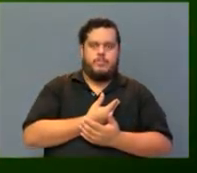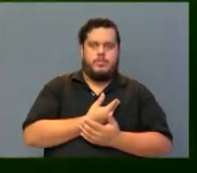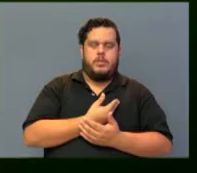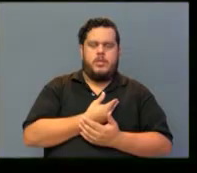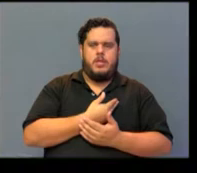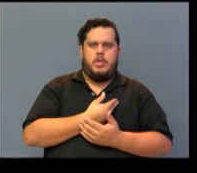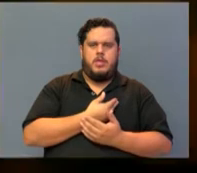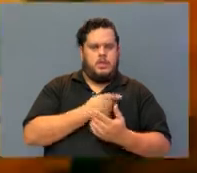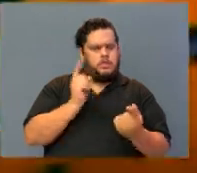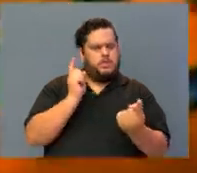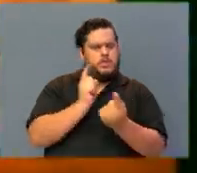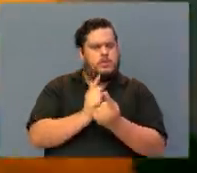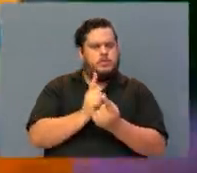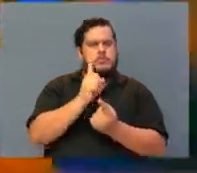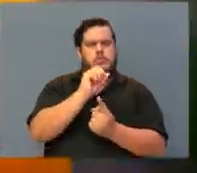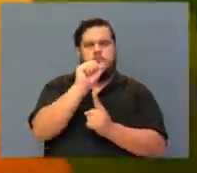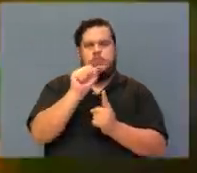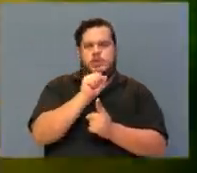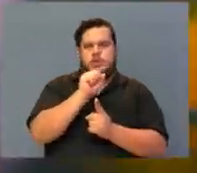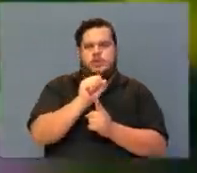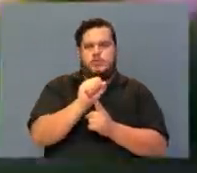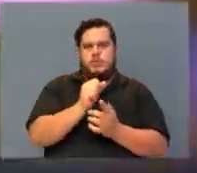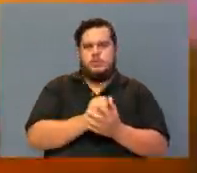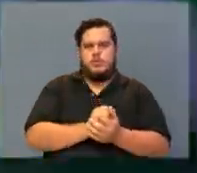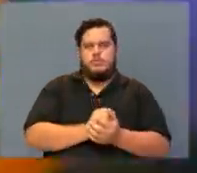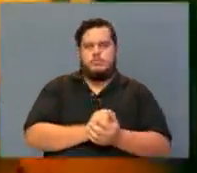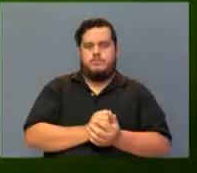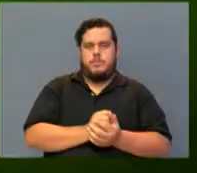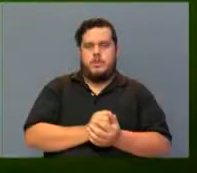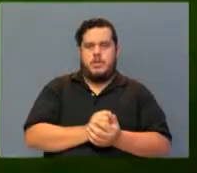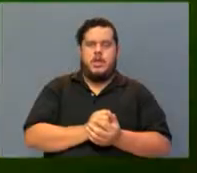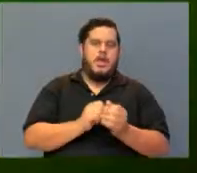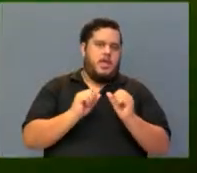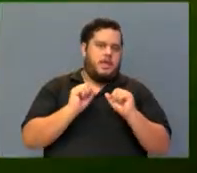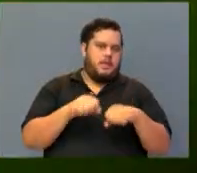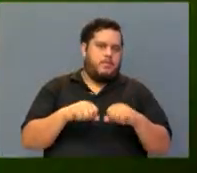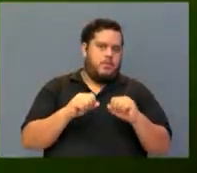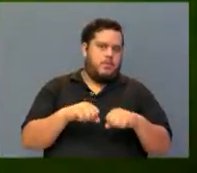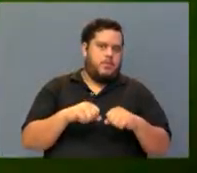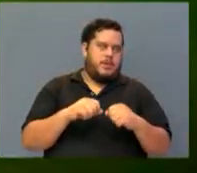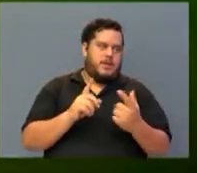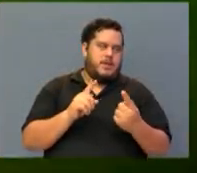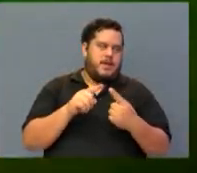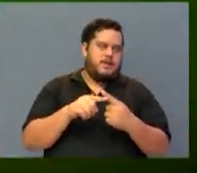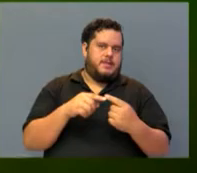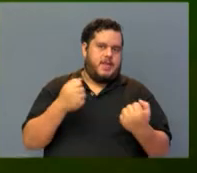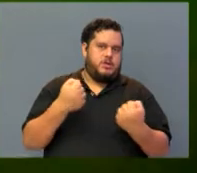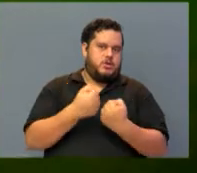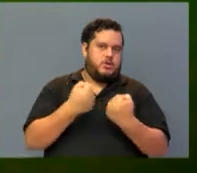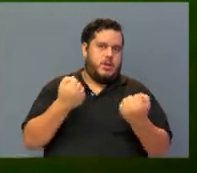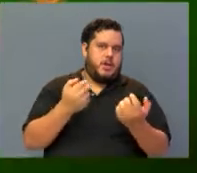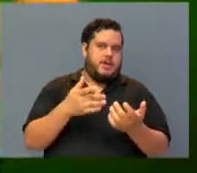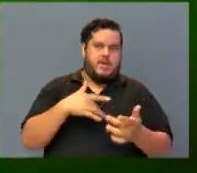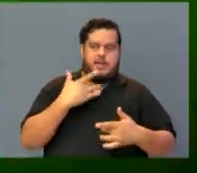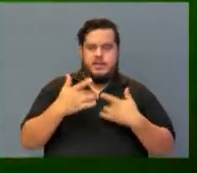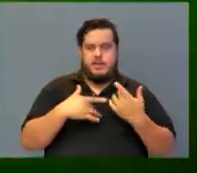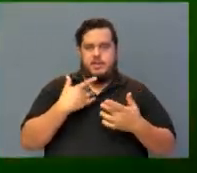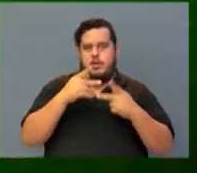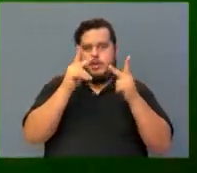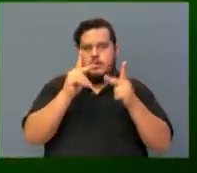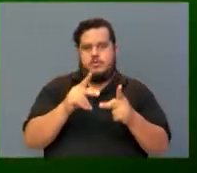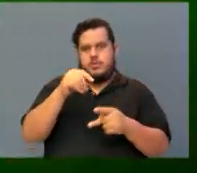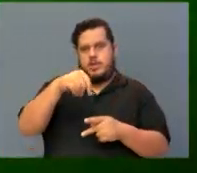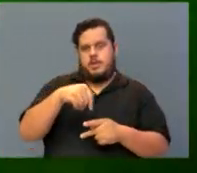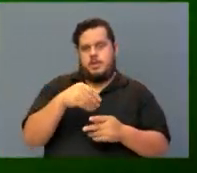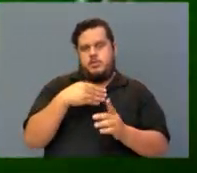nos encontramos con una situación en la que nos podría hasta chocar, en el sentido de que las personas